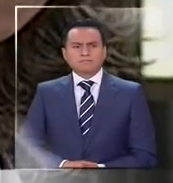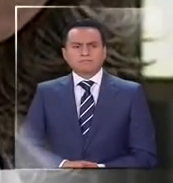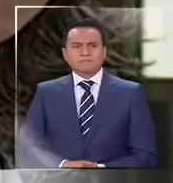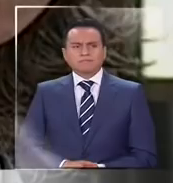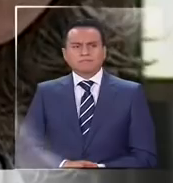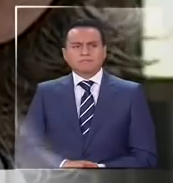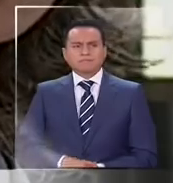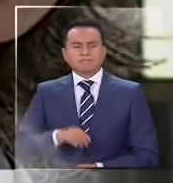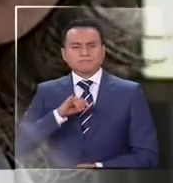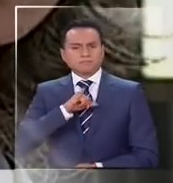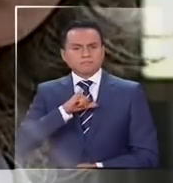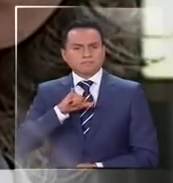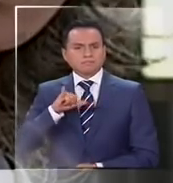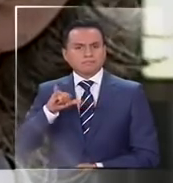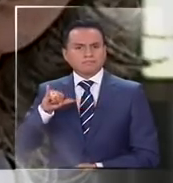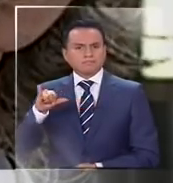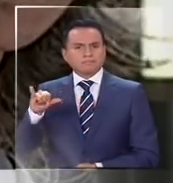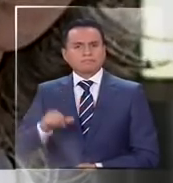Y